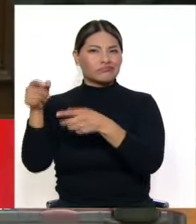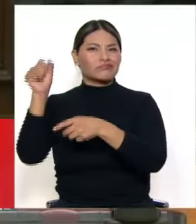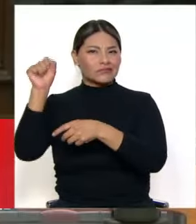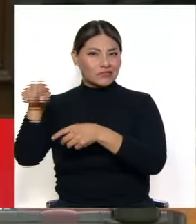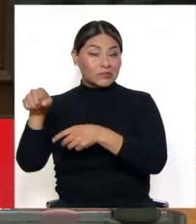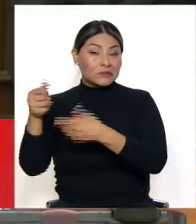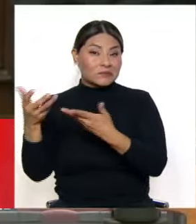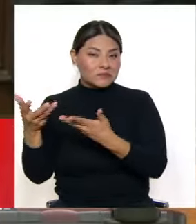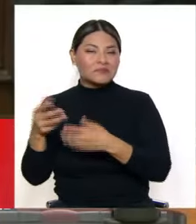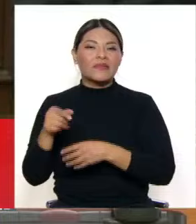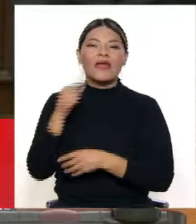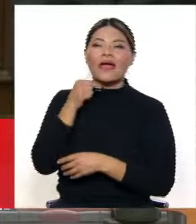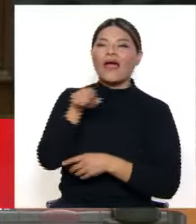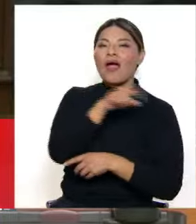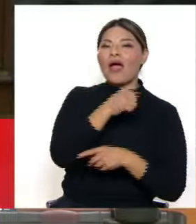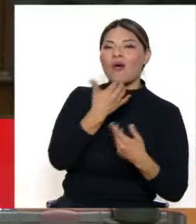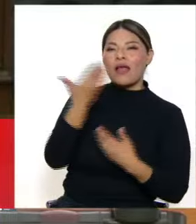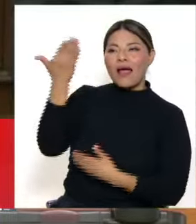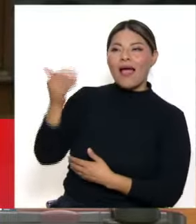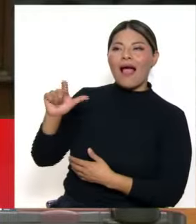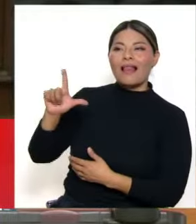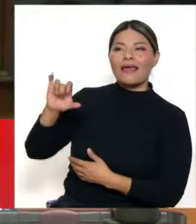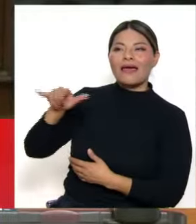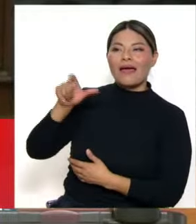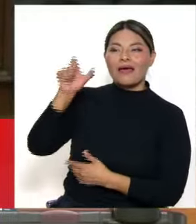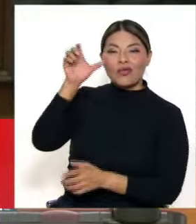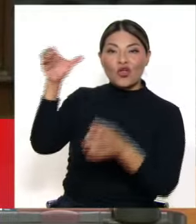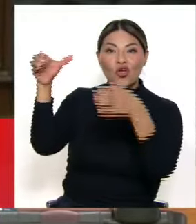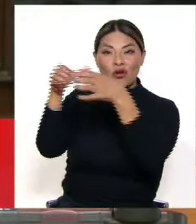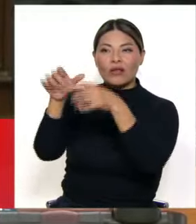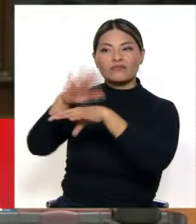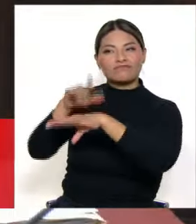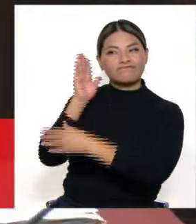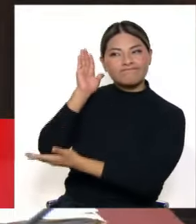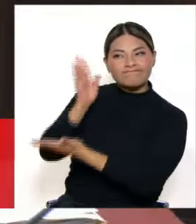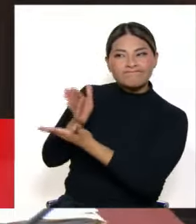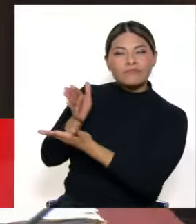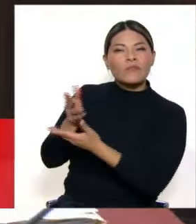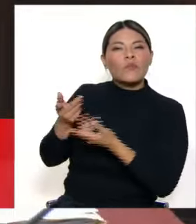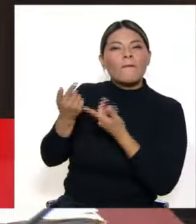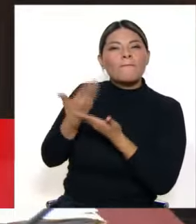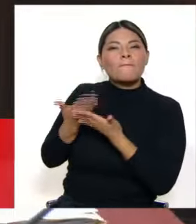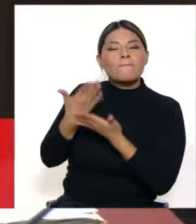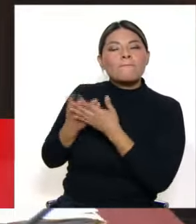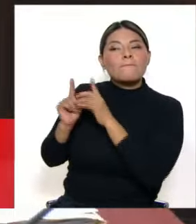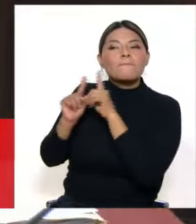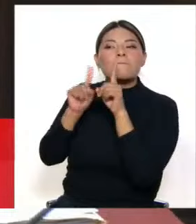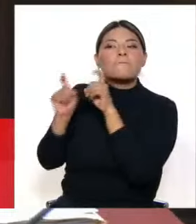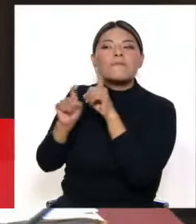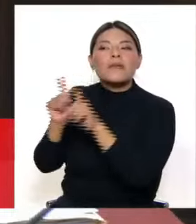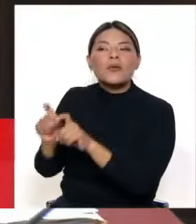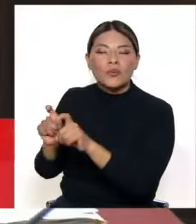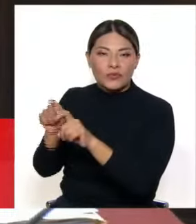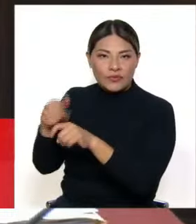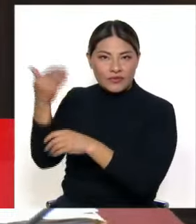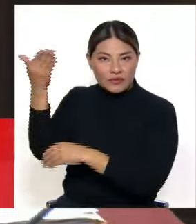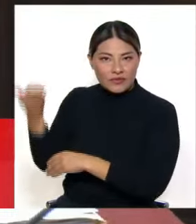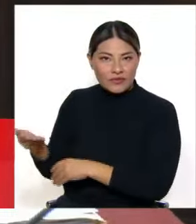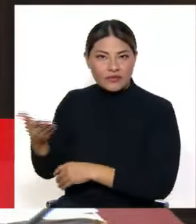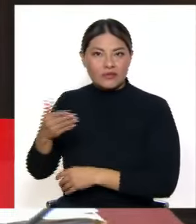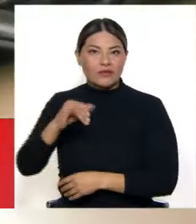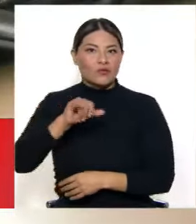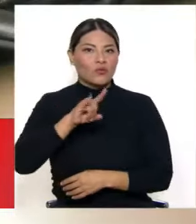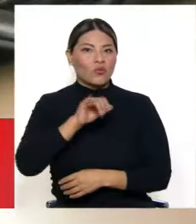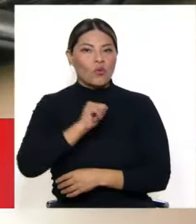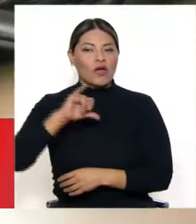Congreso Alejandro cavero dio cuenta en el pleno de la moción de interpelación contra el ministro del interior Juan José